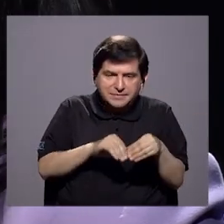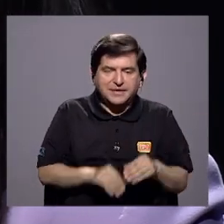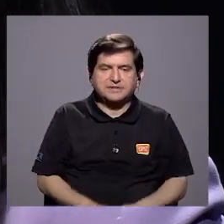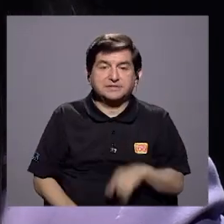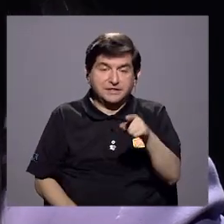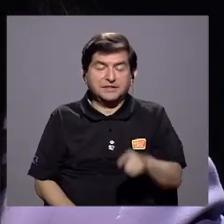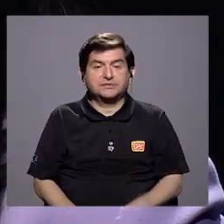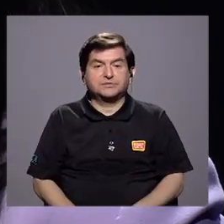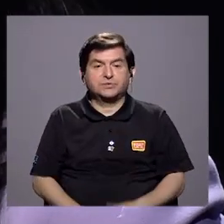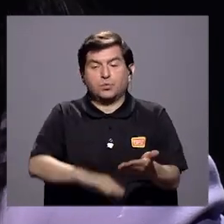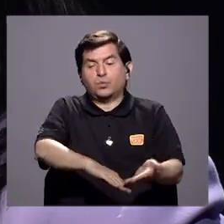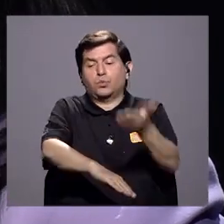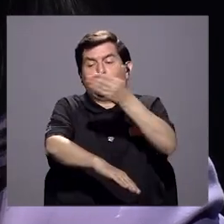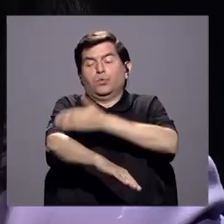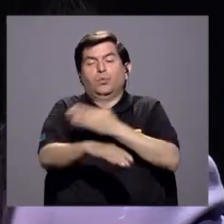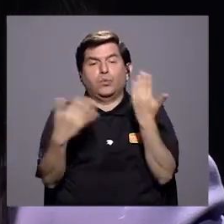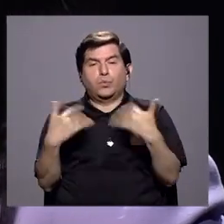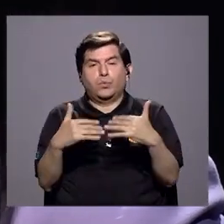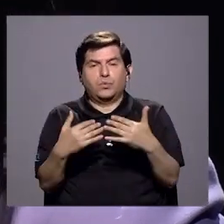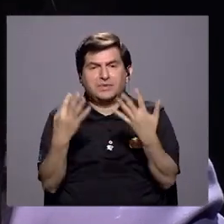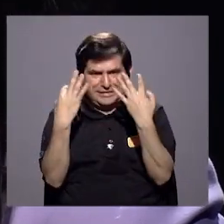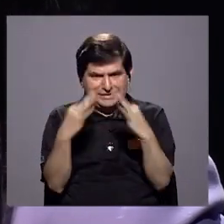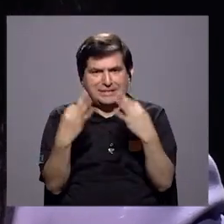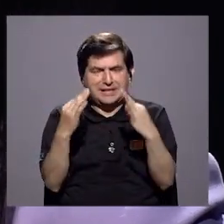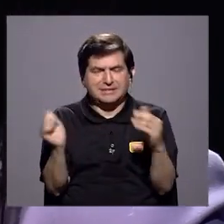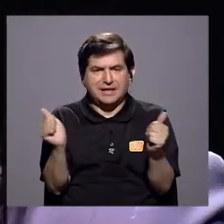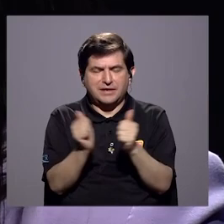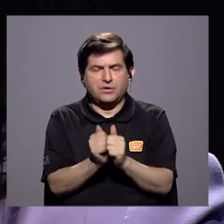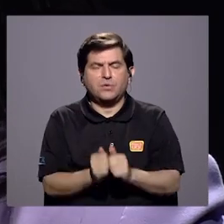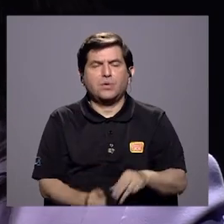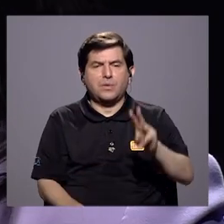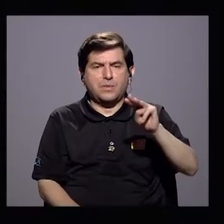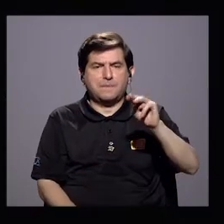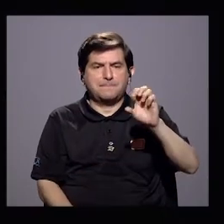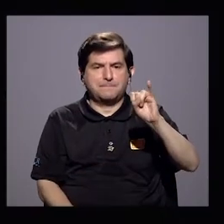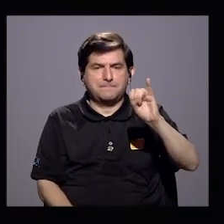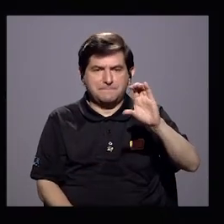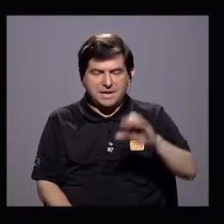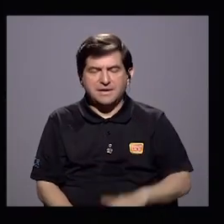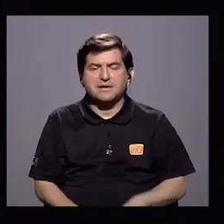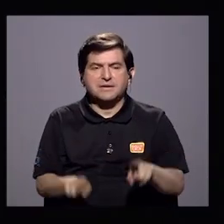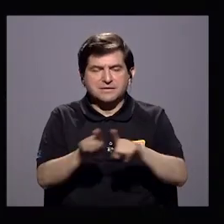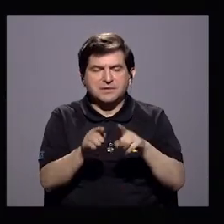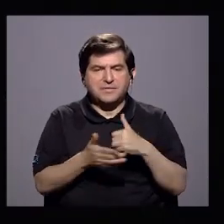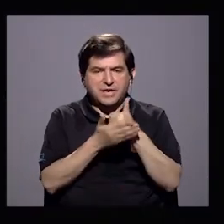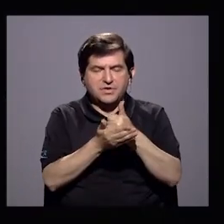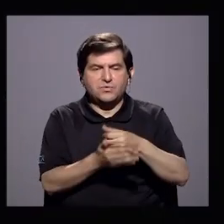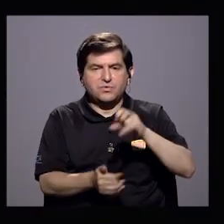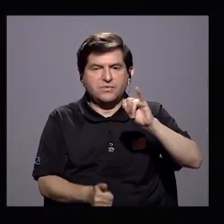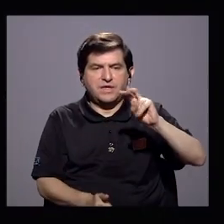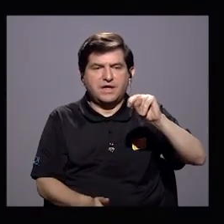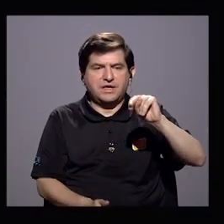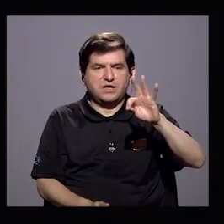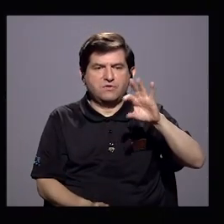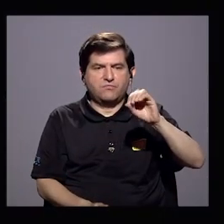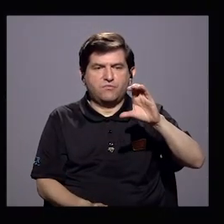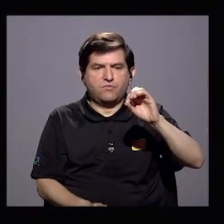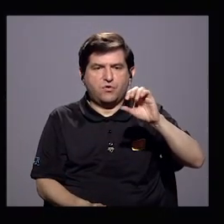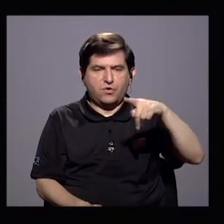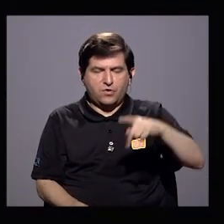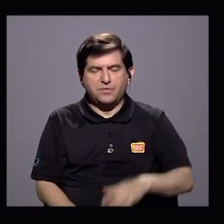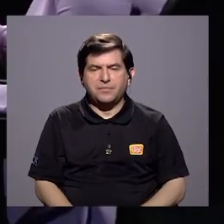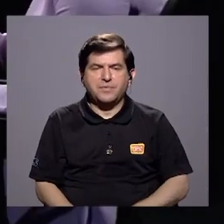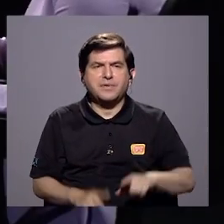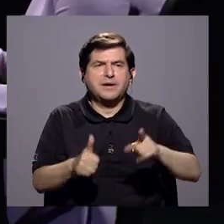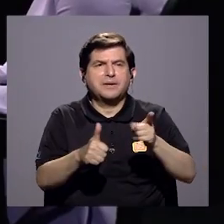que es un brinco muy grande. Hemos intentado hacerlo con ayuda al MEIC. Hay capacitación. Con ayuda de Infocop. Empezamos a partir de la primera semana